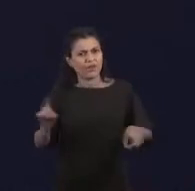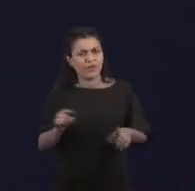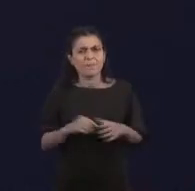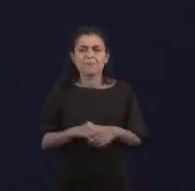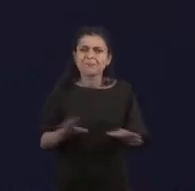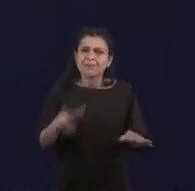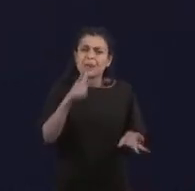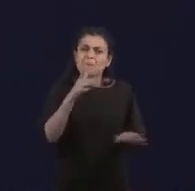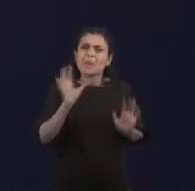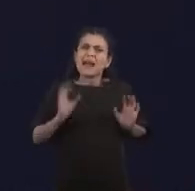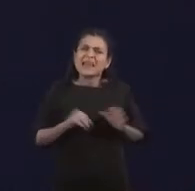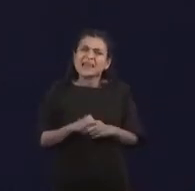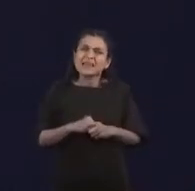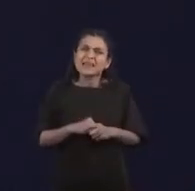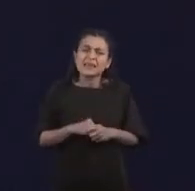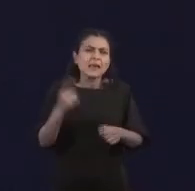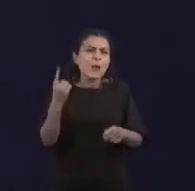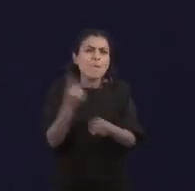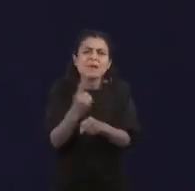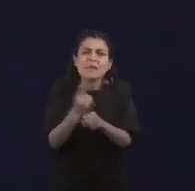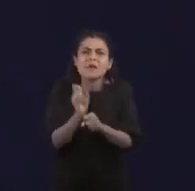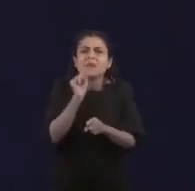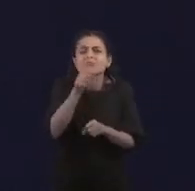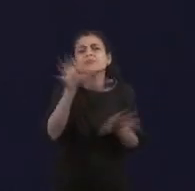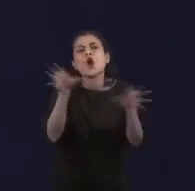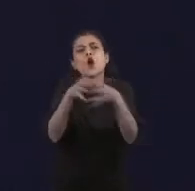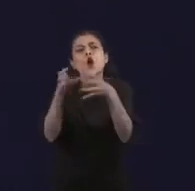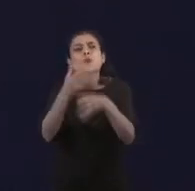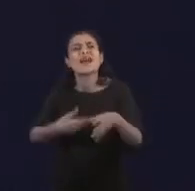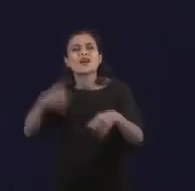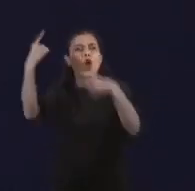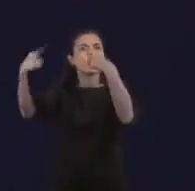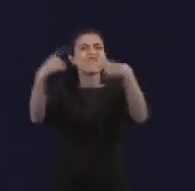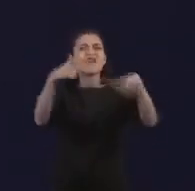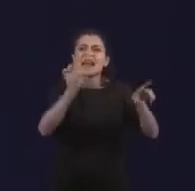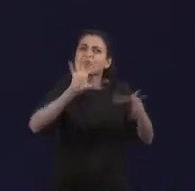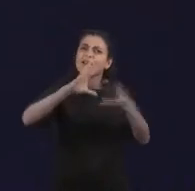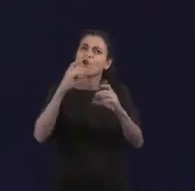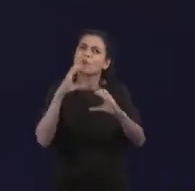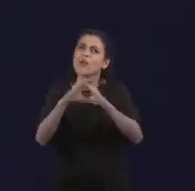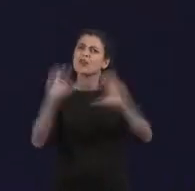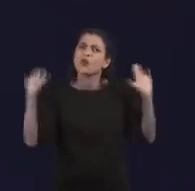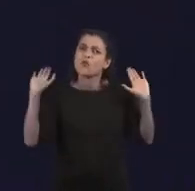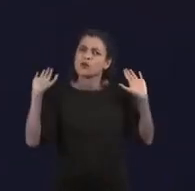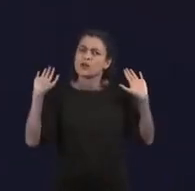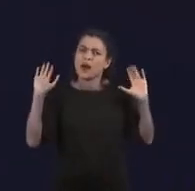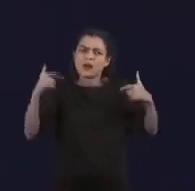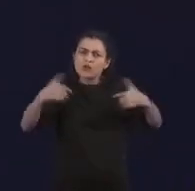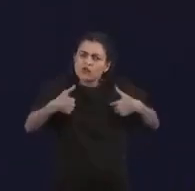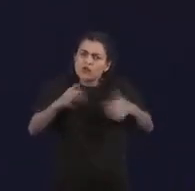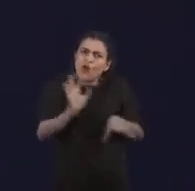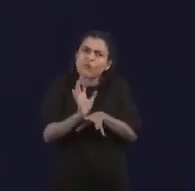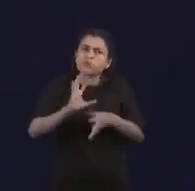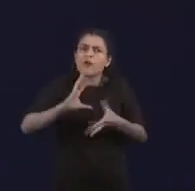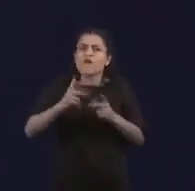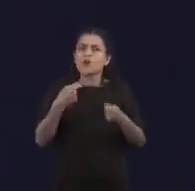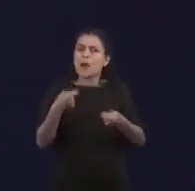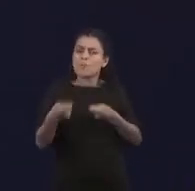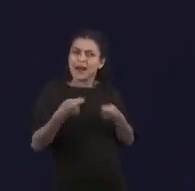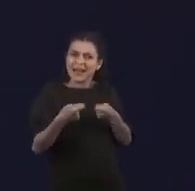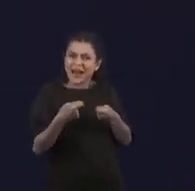Me parece que primero que cada gobierno tiene su impronta, digamos, es claro que yo no me manejo o no tengo la